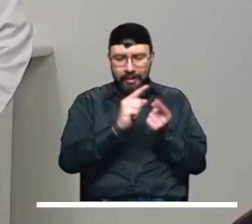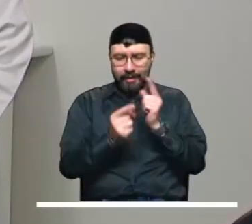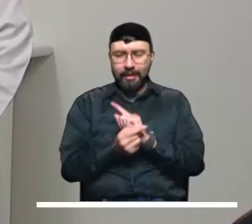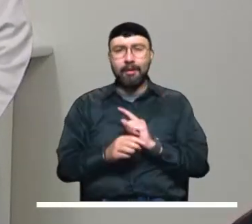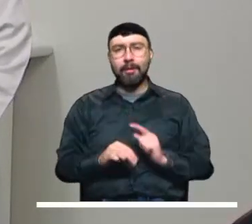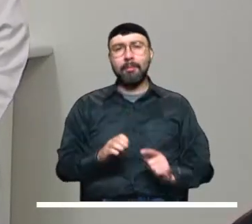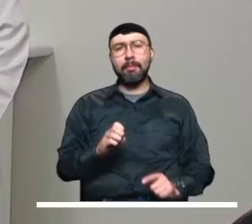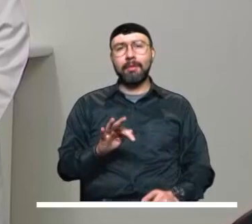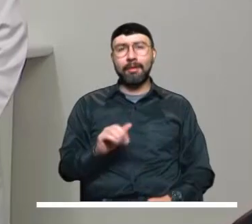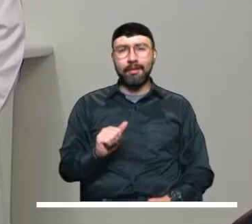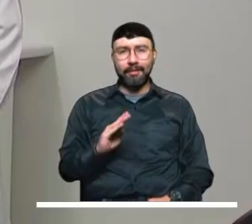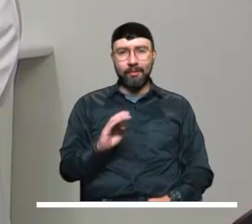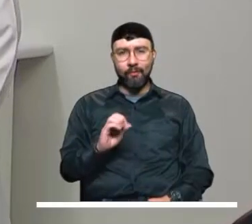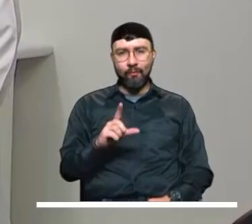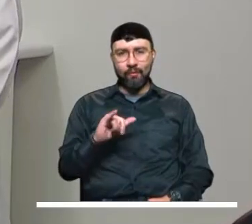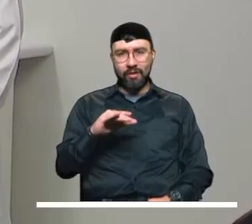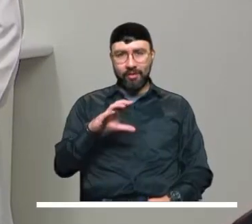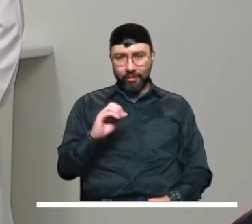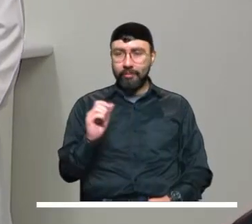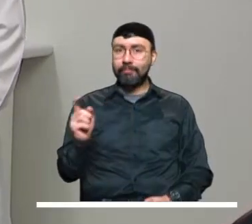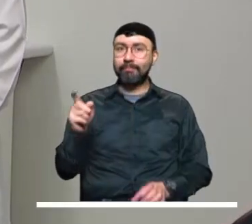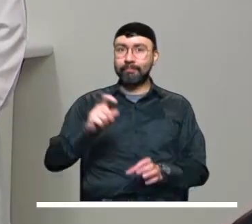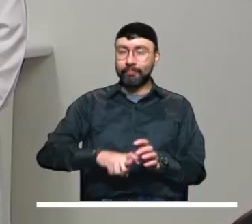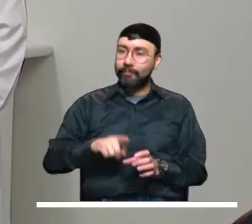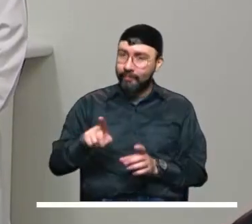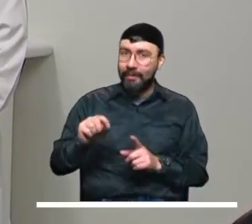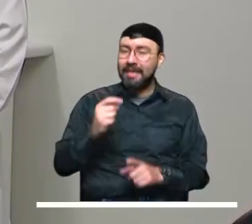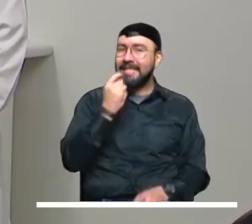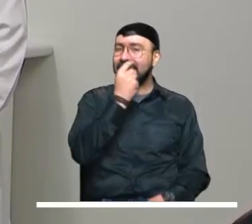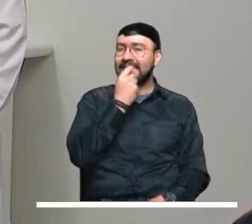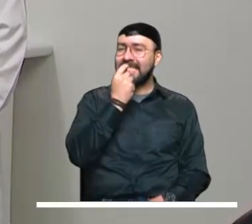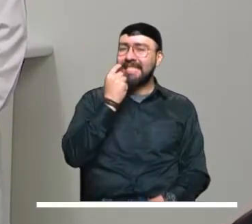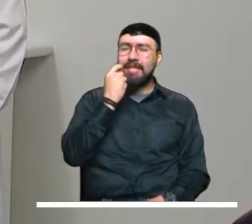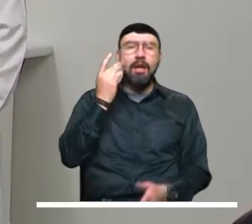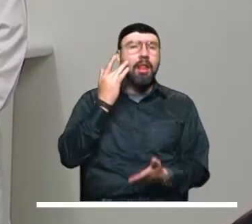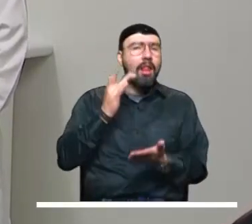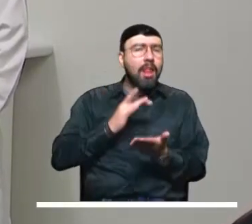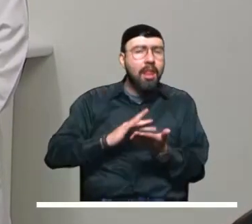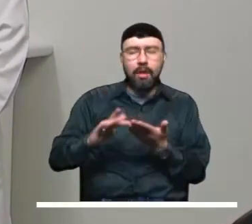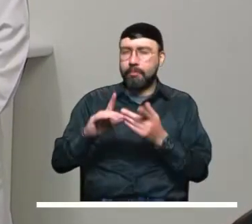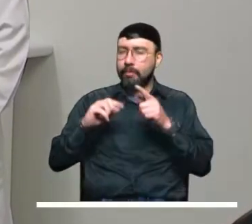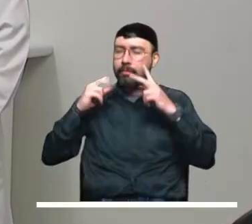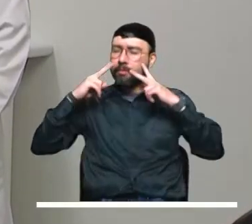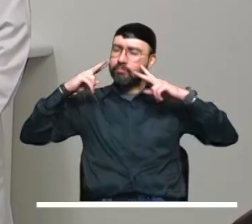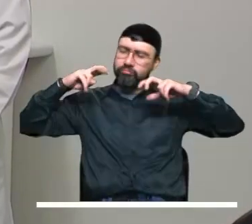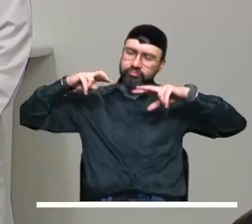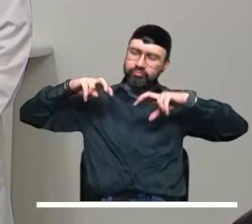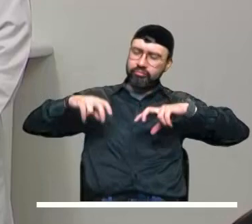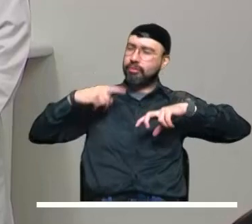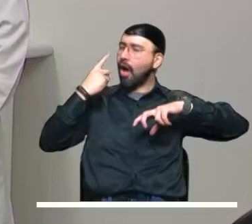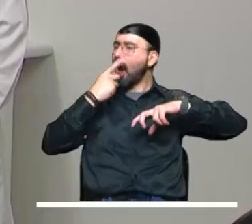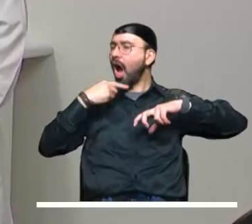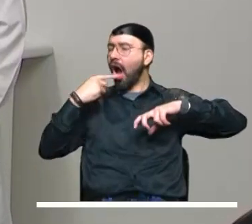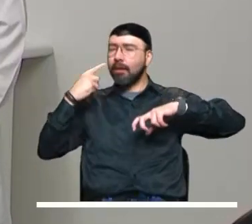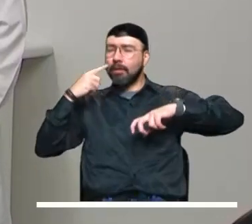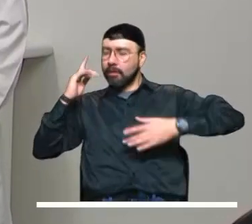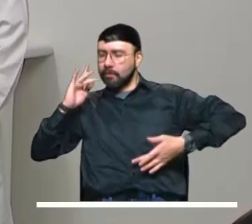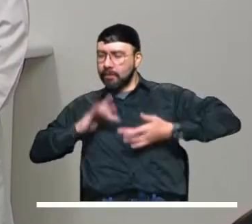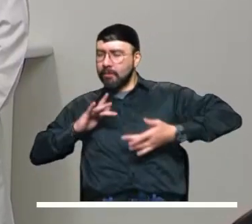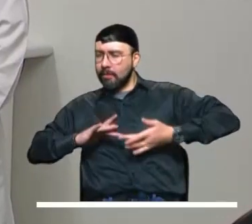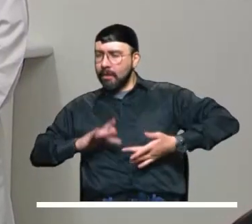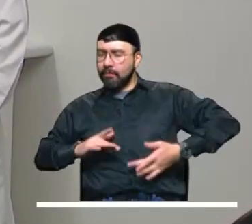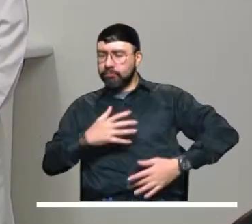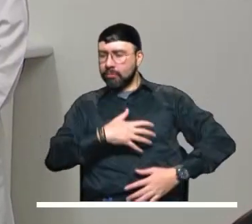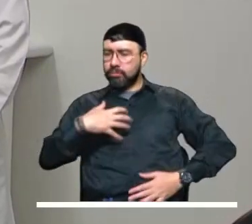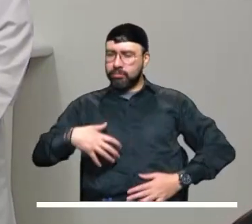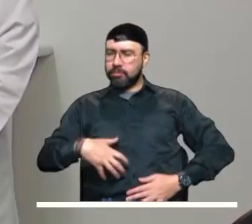Metabólico. Indudablemente se encuentra incluida una profilaxis odontológica con una valoración adecuada a nivel neurofocal, en el